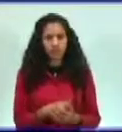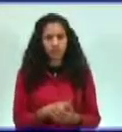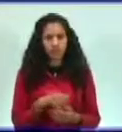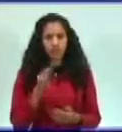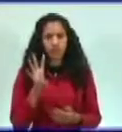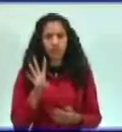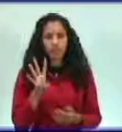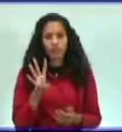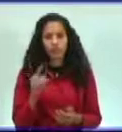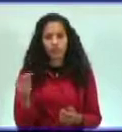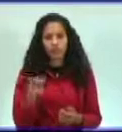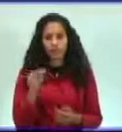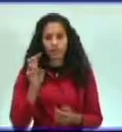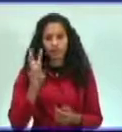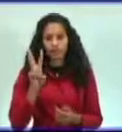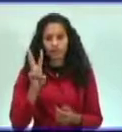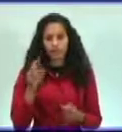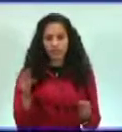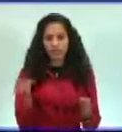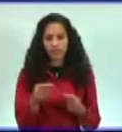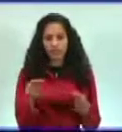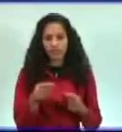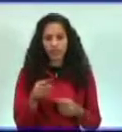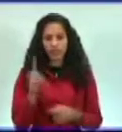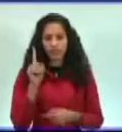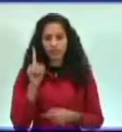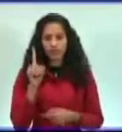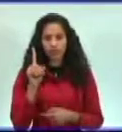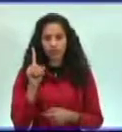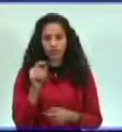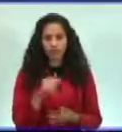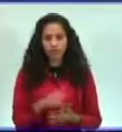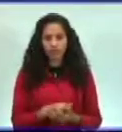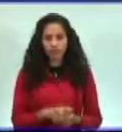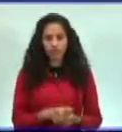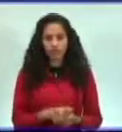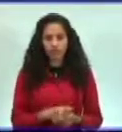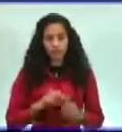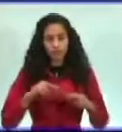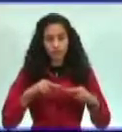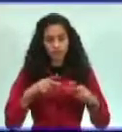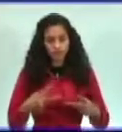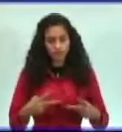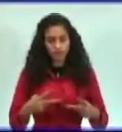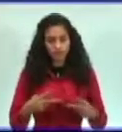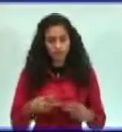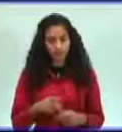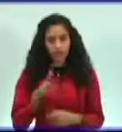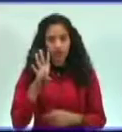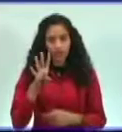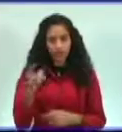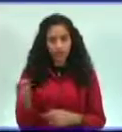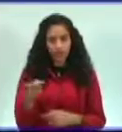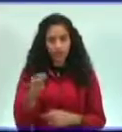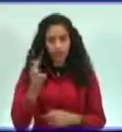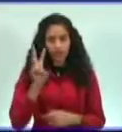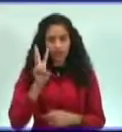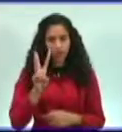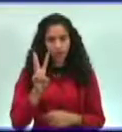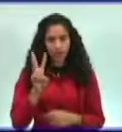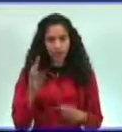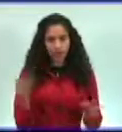4 menos 3 es igual a 1. Repitan. 4 menos